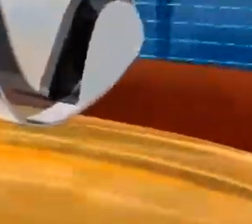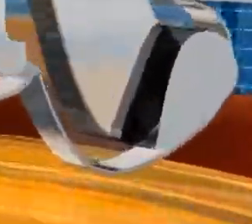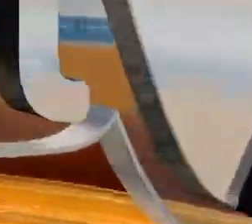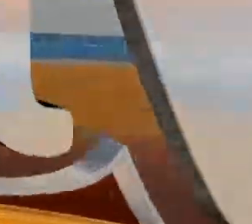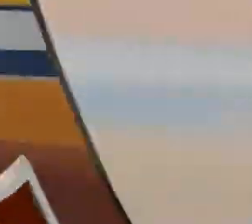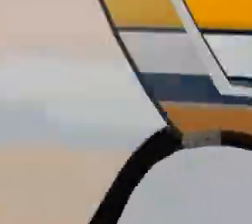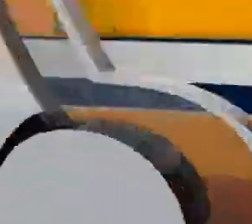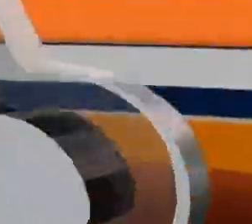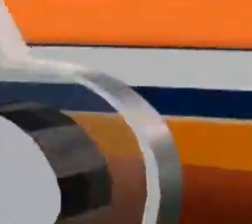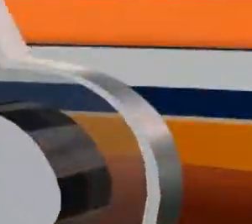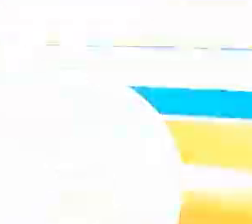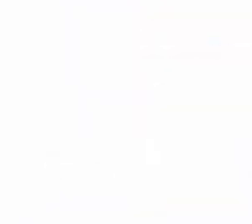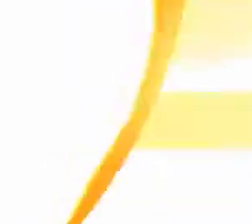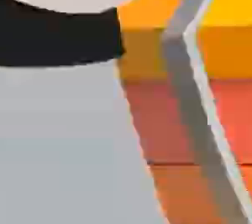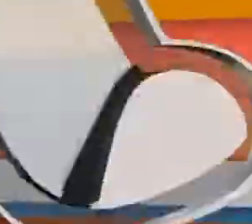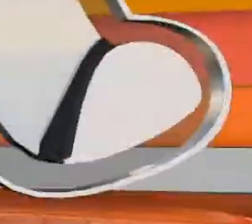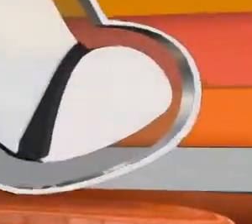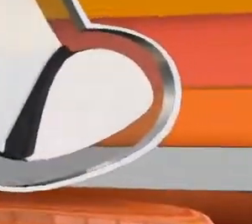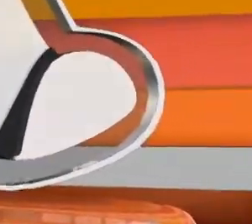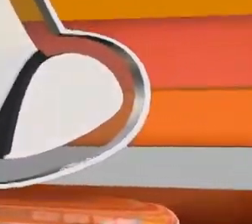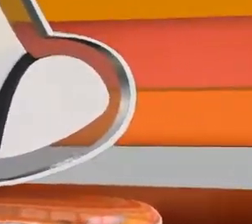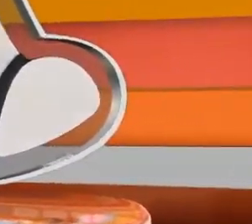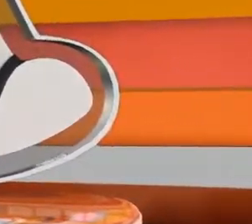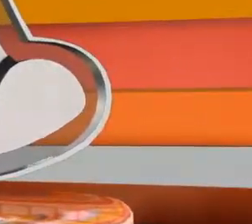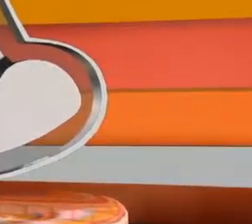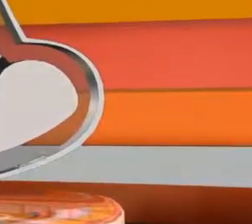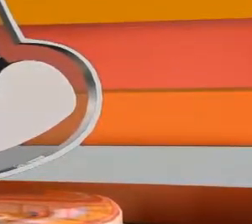Noticias, Canal I.